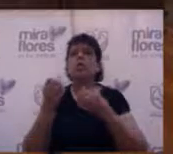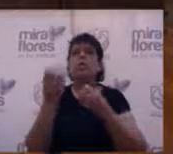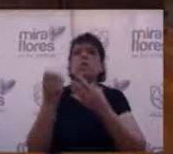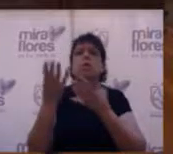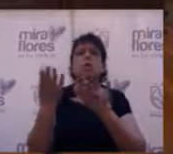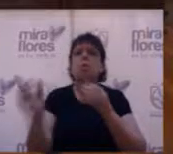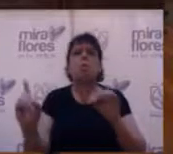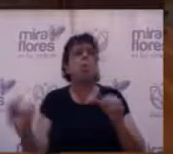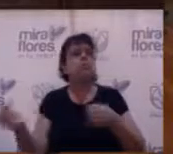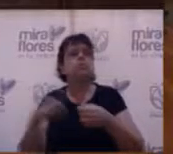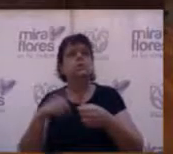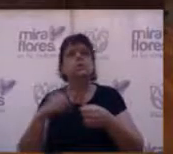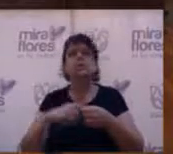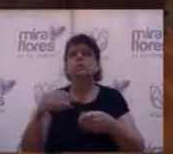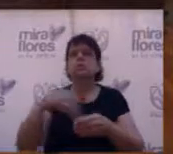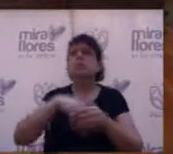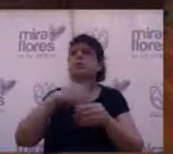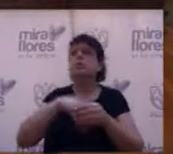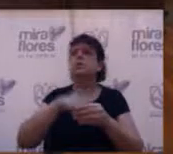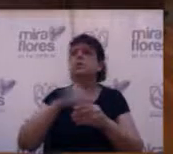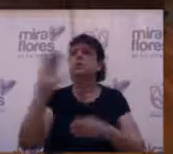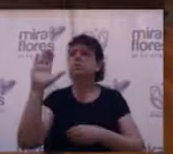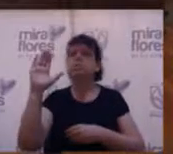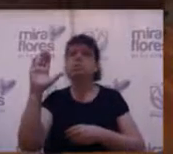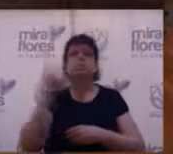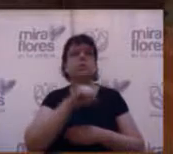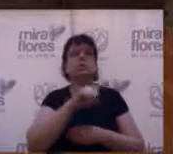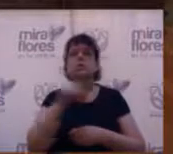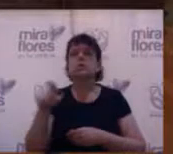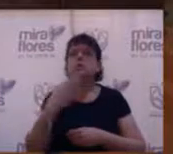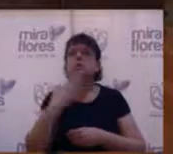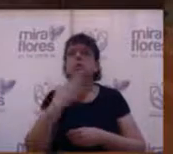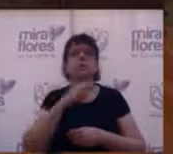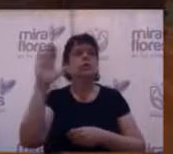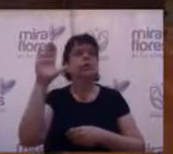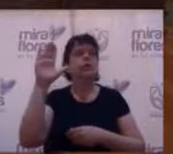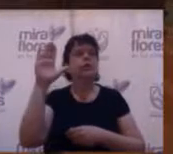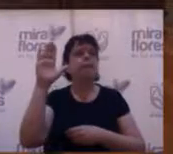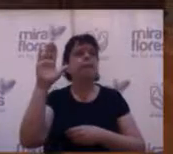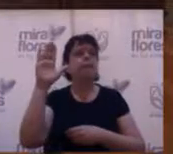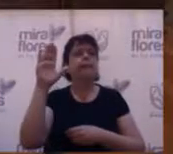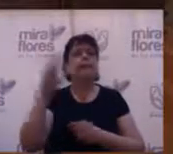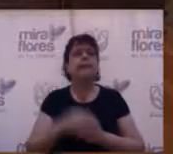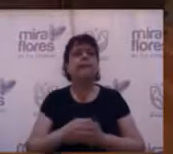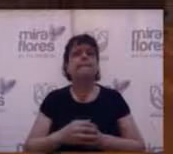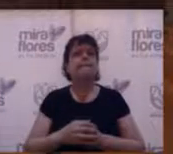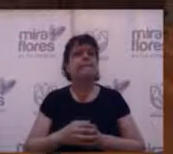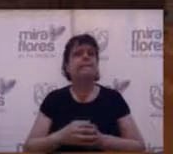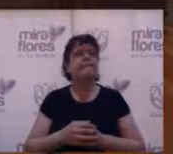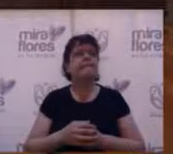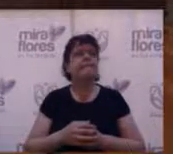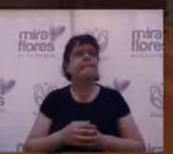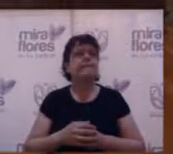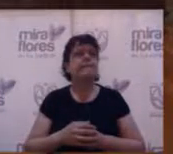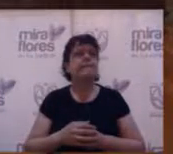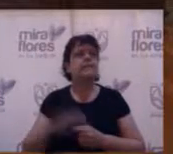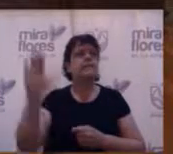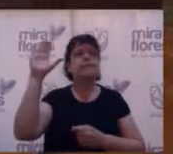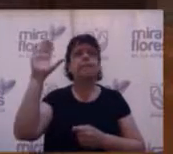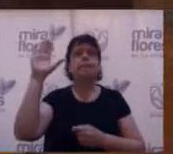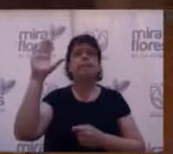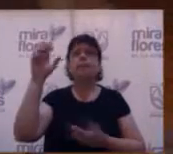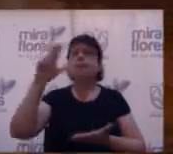o participación, procederemos al voto. Aquellos miembros del Consejo que estén a favor de aprobar este proyecto, sírvanse expresarlo en señal de conformidad.